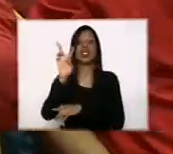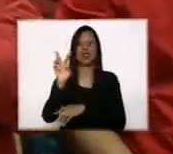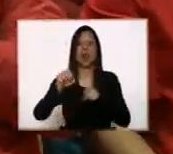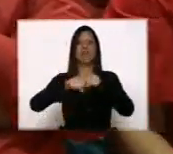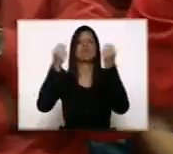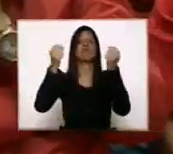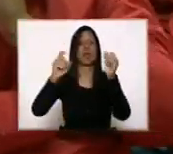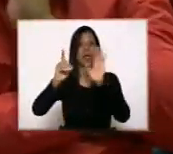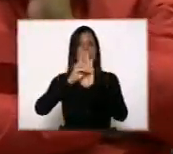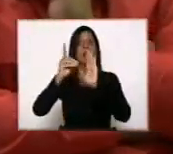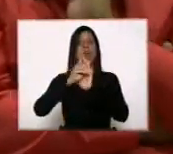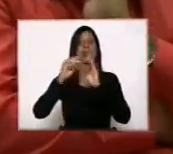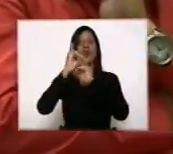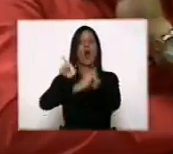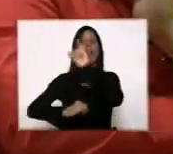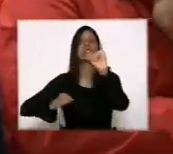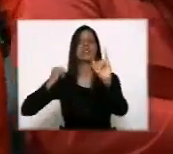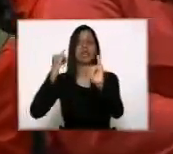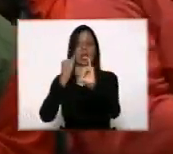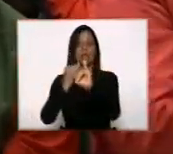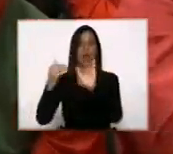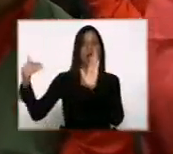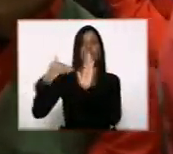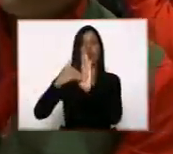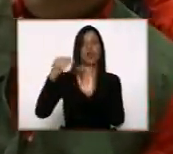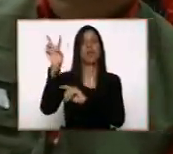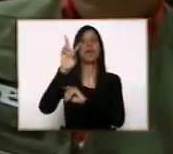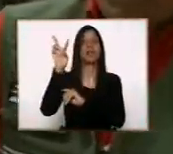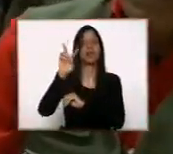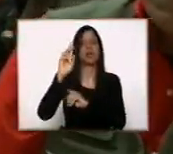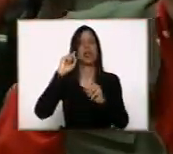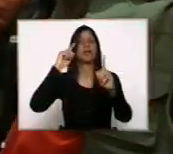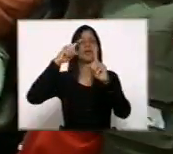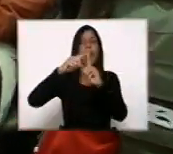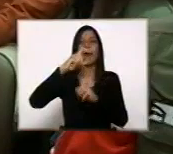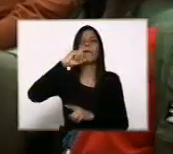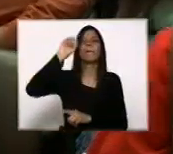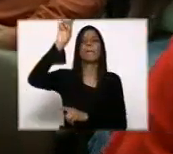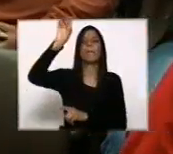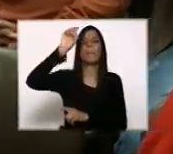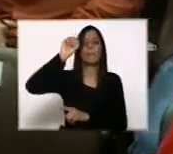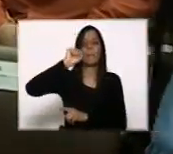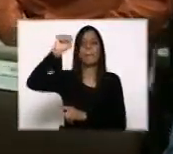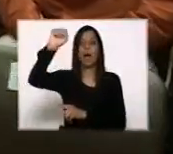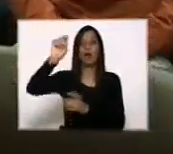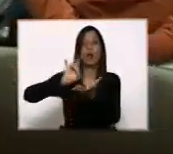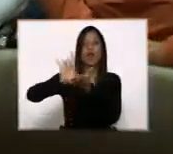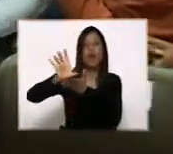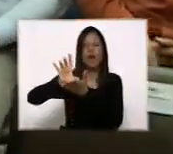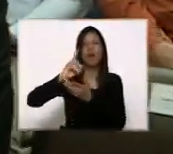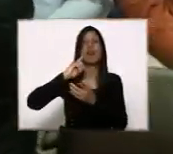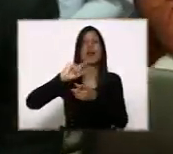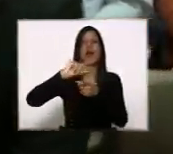violatorias del derecho internacional con miras a procurar un cambio de gobierno y modelo de desarrollo en Venezuela, afectando la